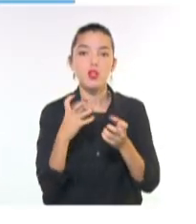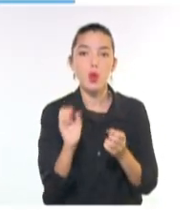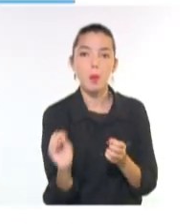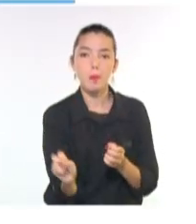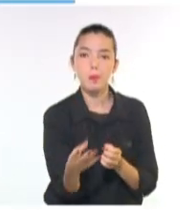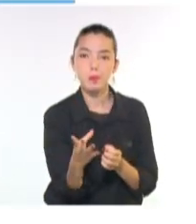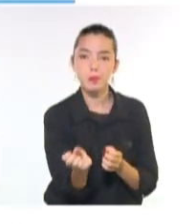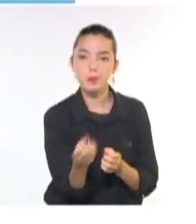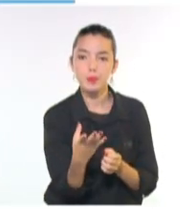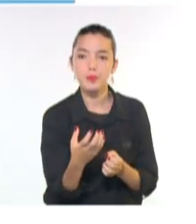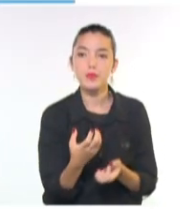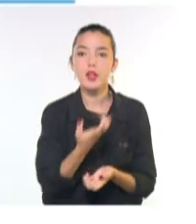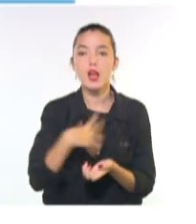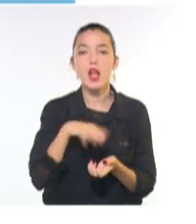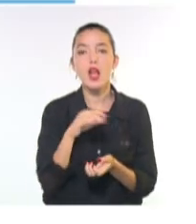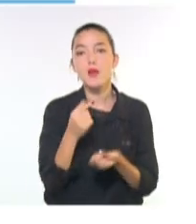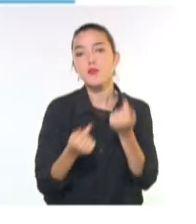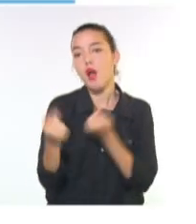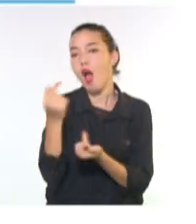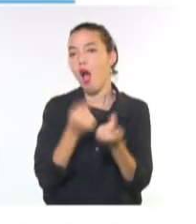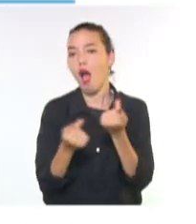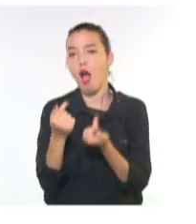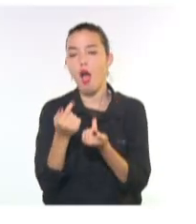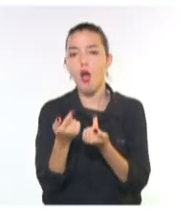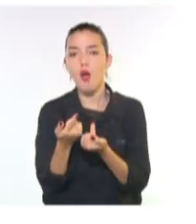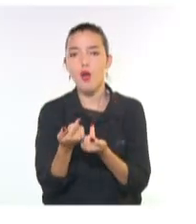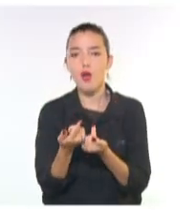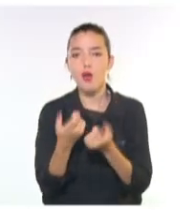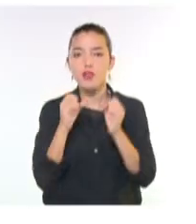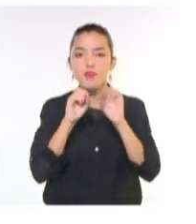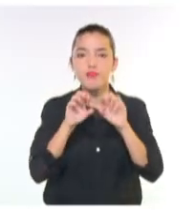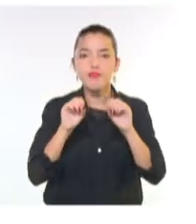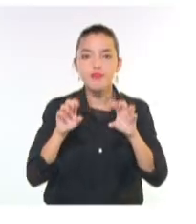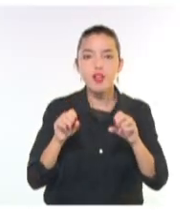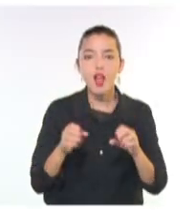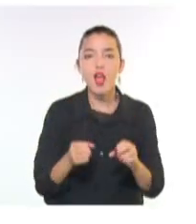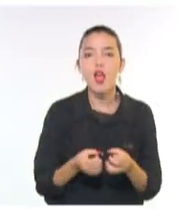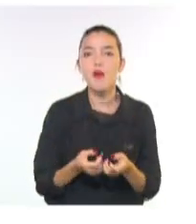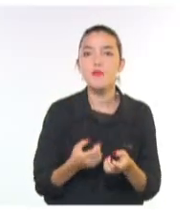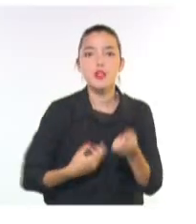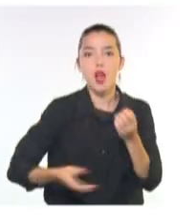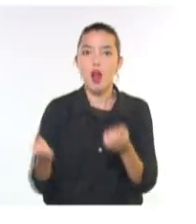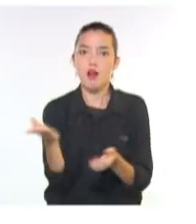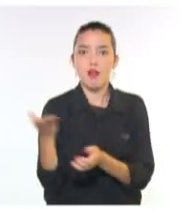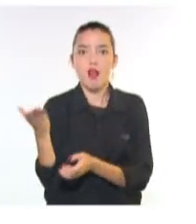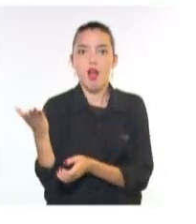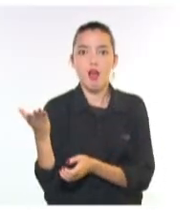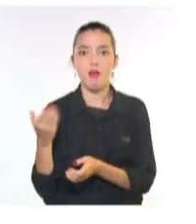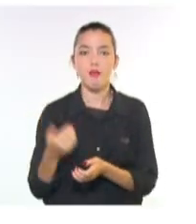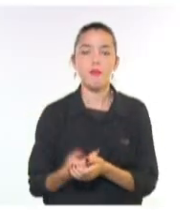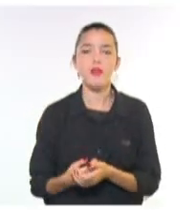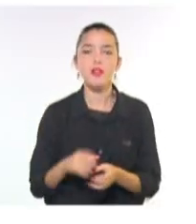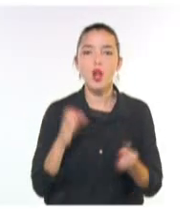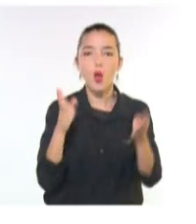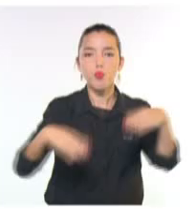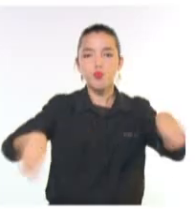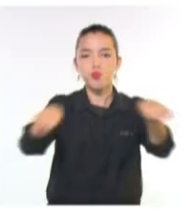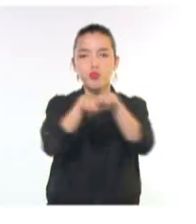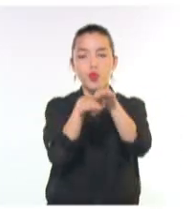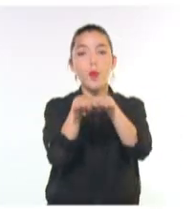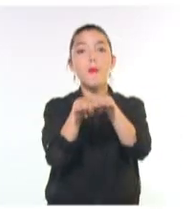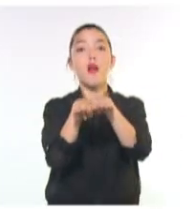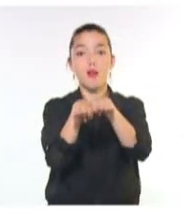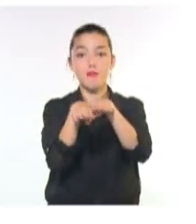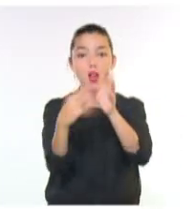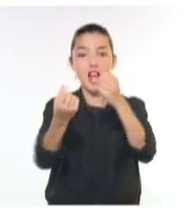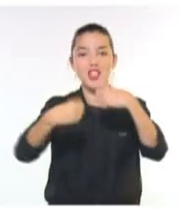por lo general sensacionalistas se comparten de perfil en perfil con mayor rapidez si lo comparamos con lo que ocurre en el caso de